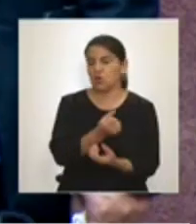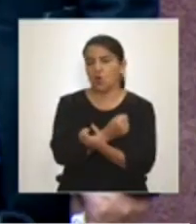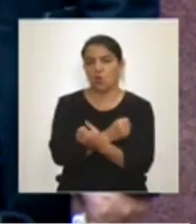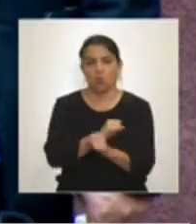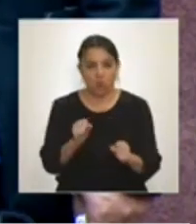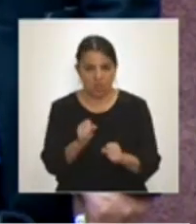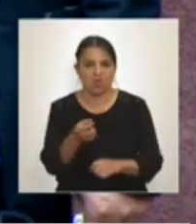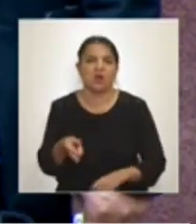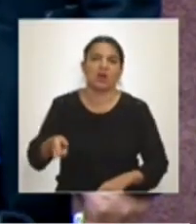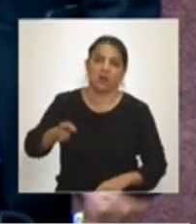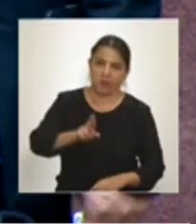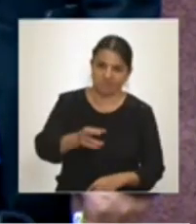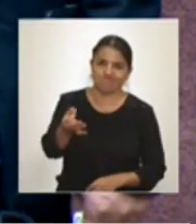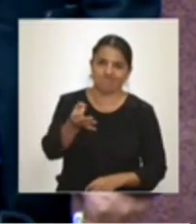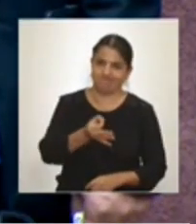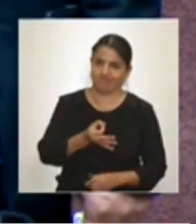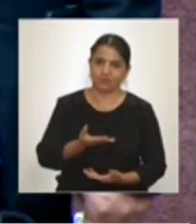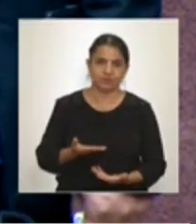cosas.